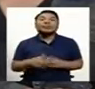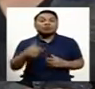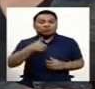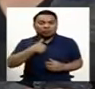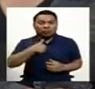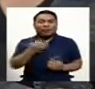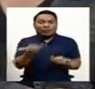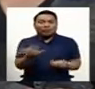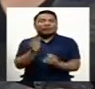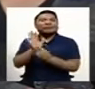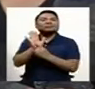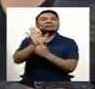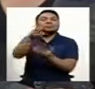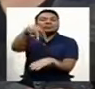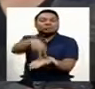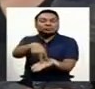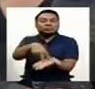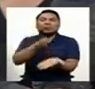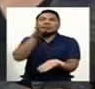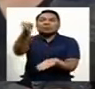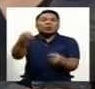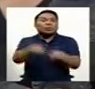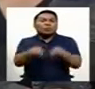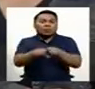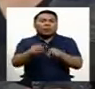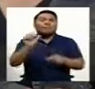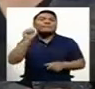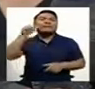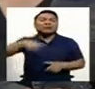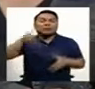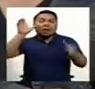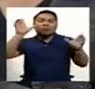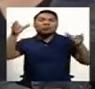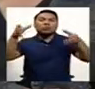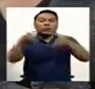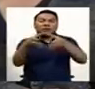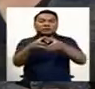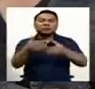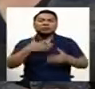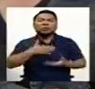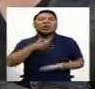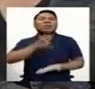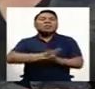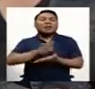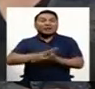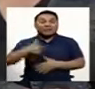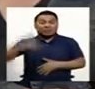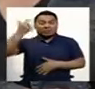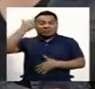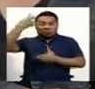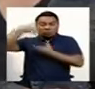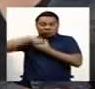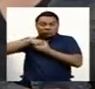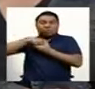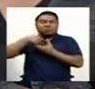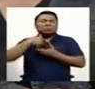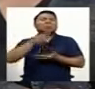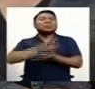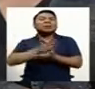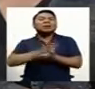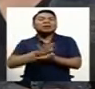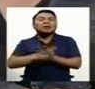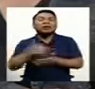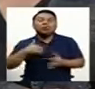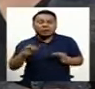además, como lo haré mañana ante el Congreso, con tranquilidad de conciencia, firmeza